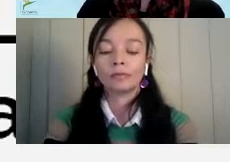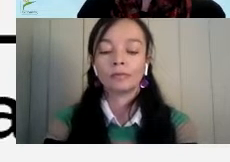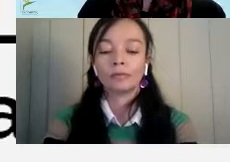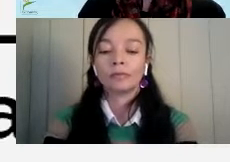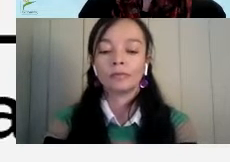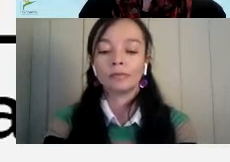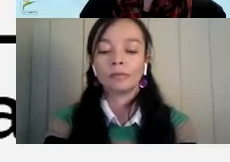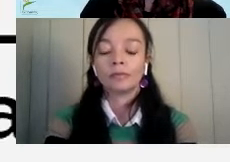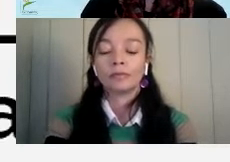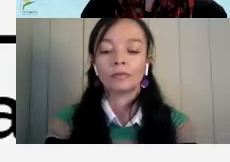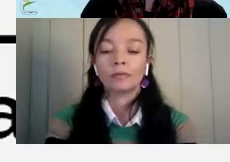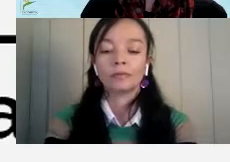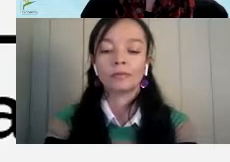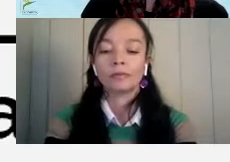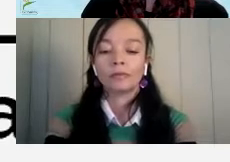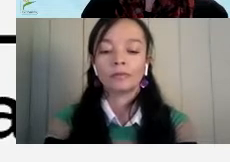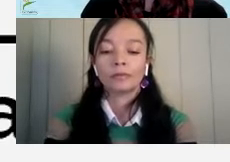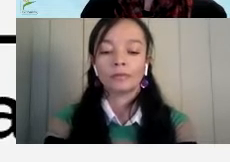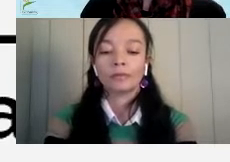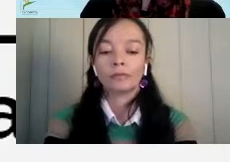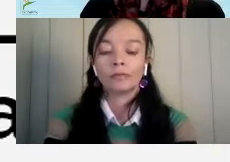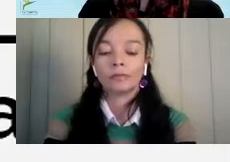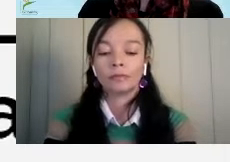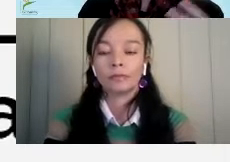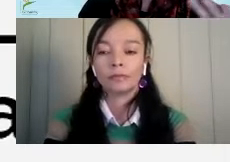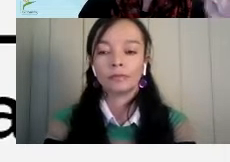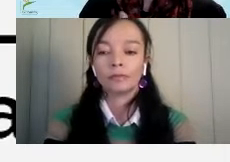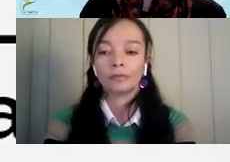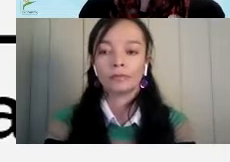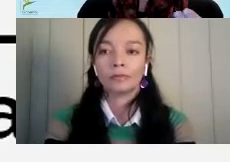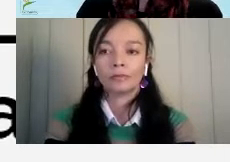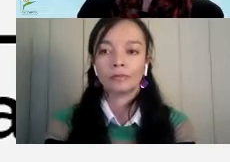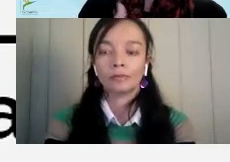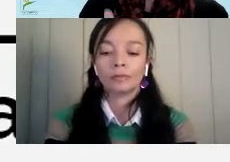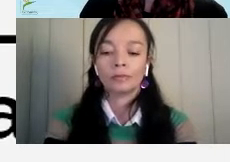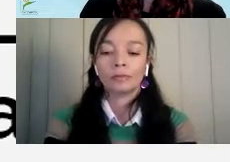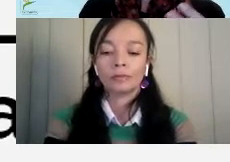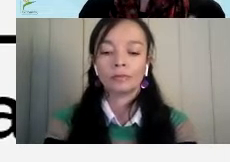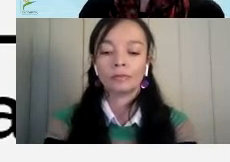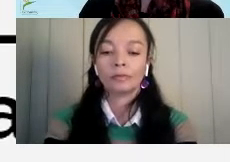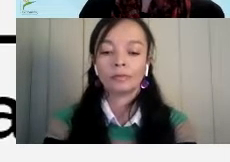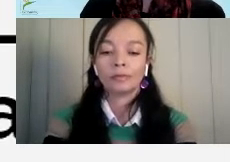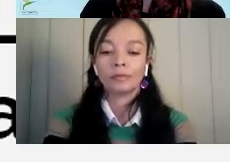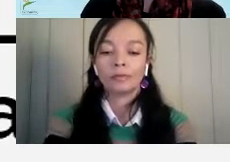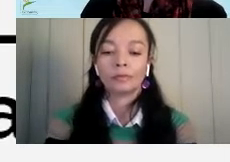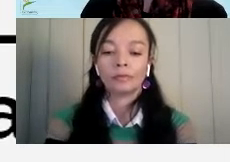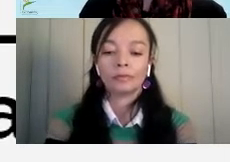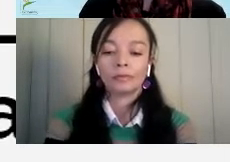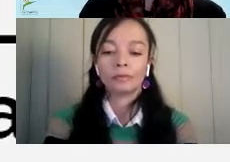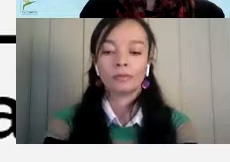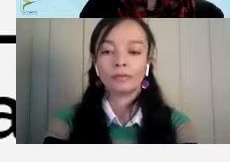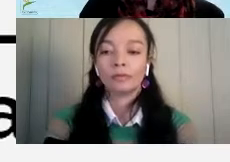cantar y leer a los bebés. Y gradualmente vamos a darles más señas con el tiempo.